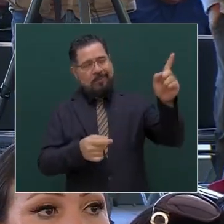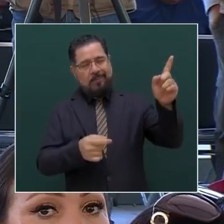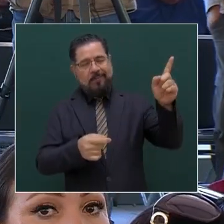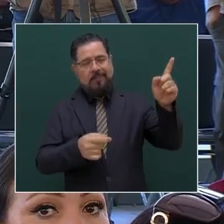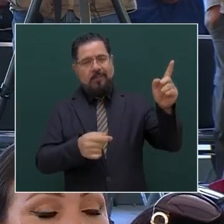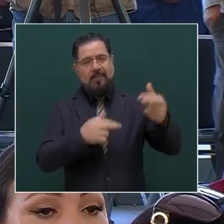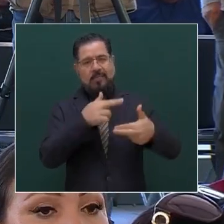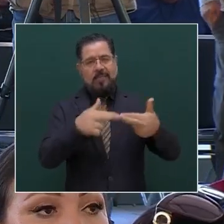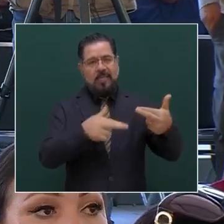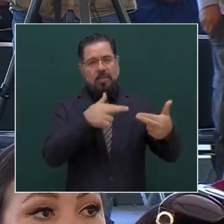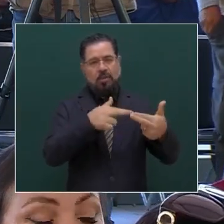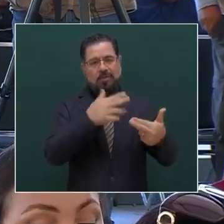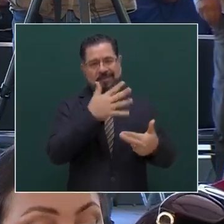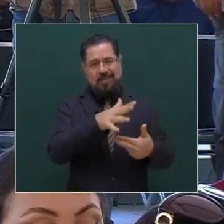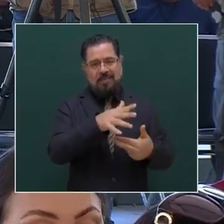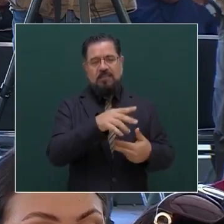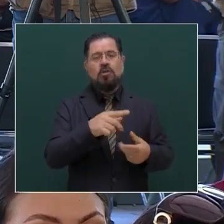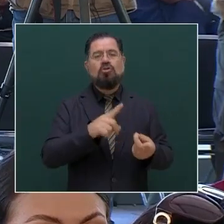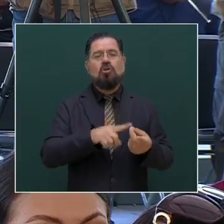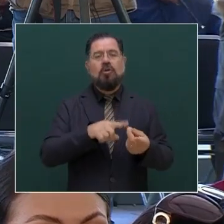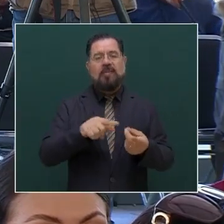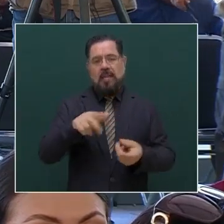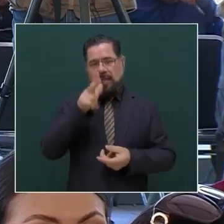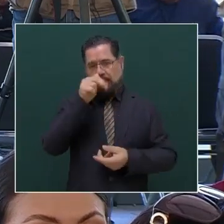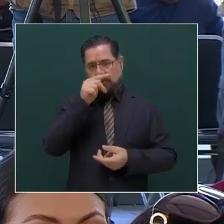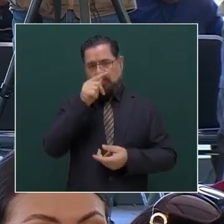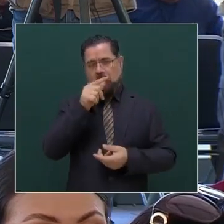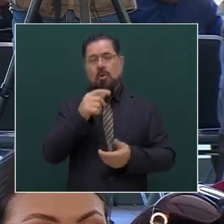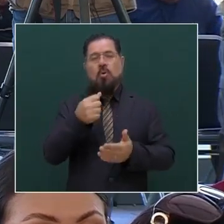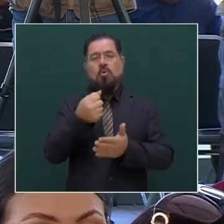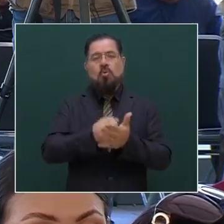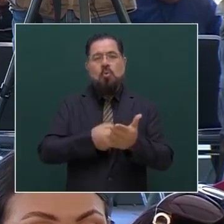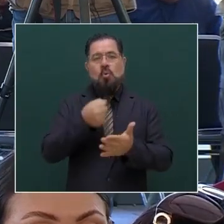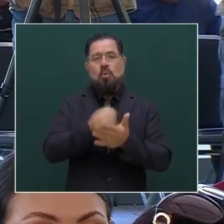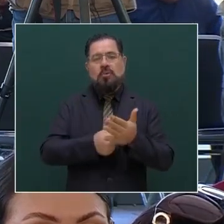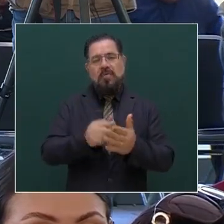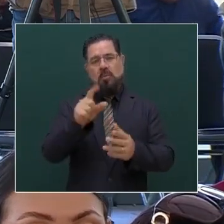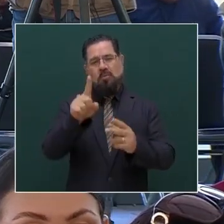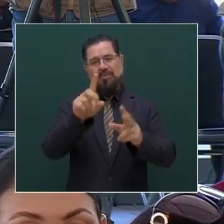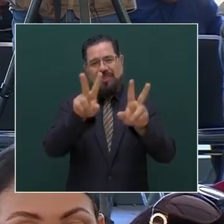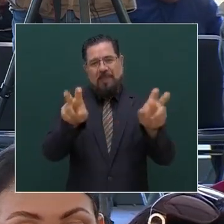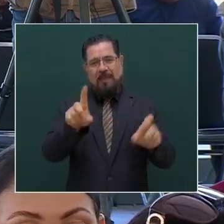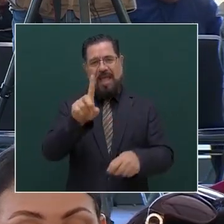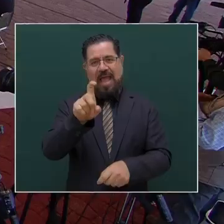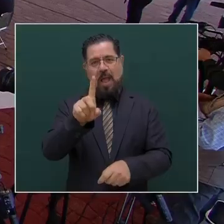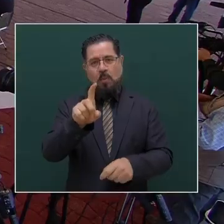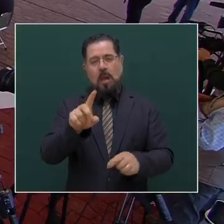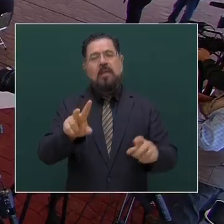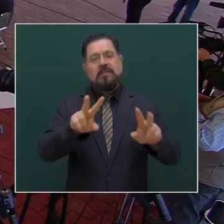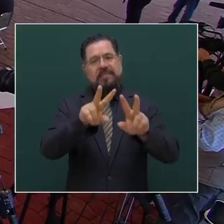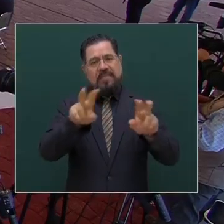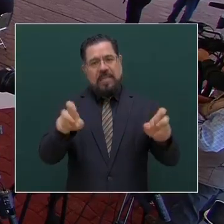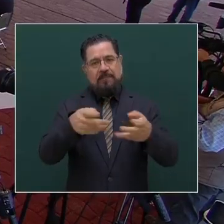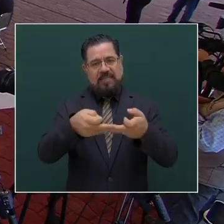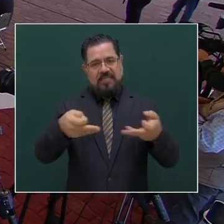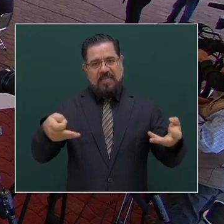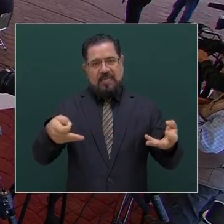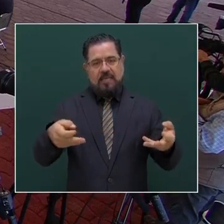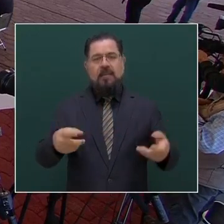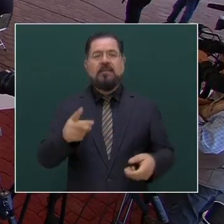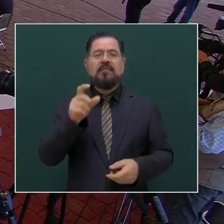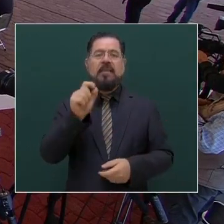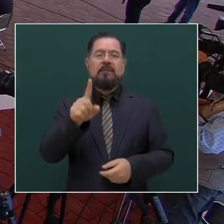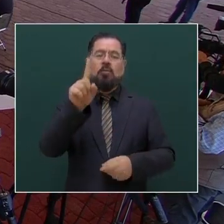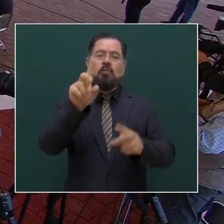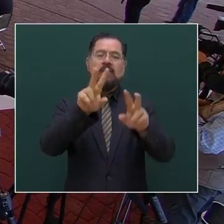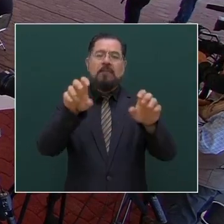Distrito en Hermosillo, me refiero a la lucha eterna por el agua y la tierra, ¿verdad? El acueducto